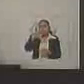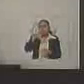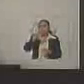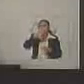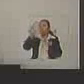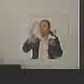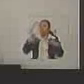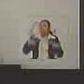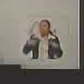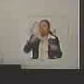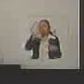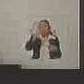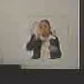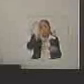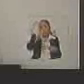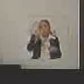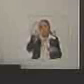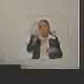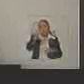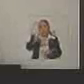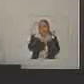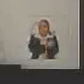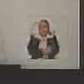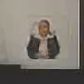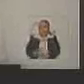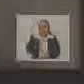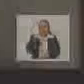específicas para ti y para tu familia. Gracias.